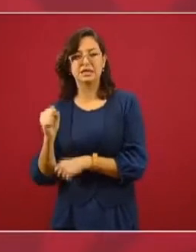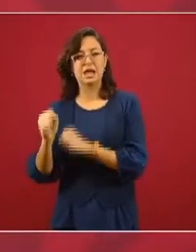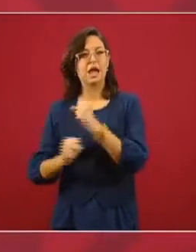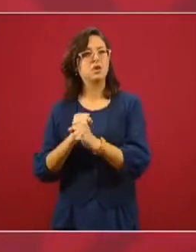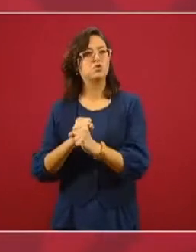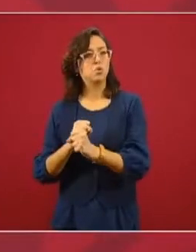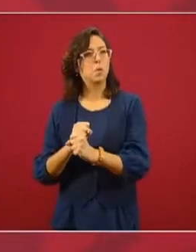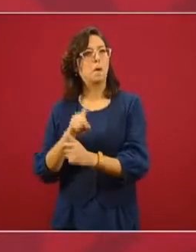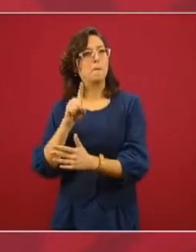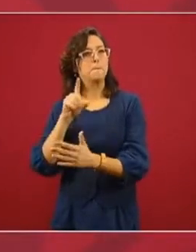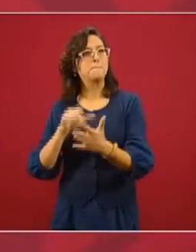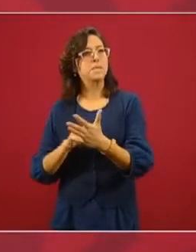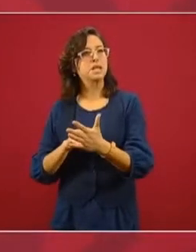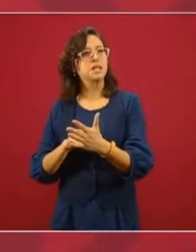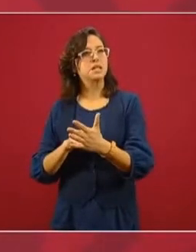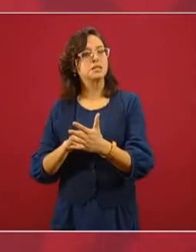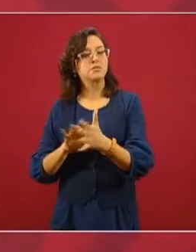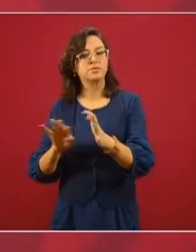1906.